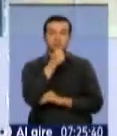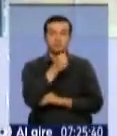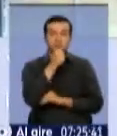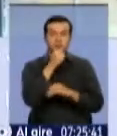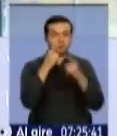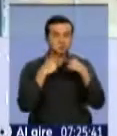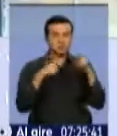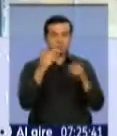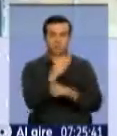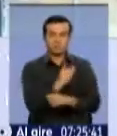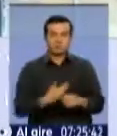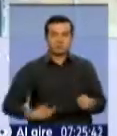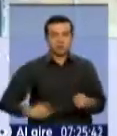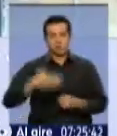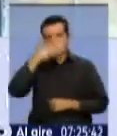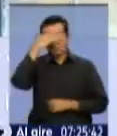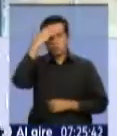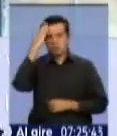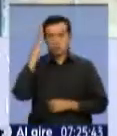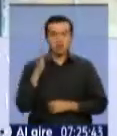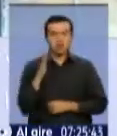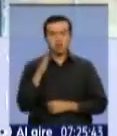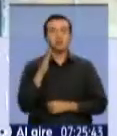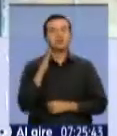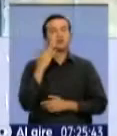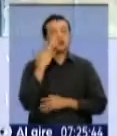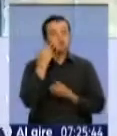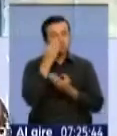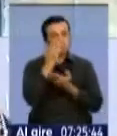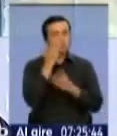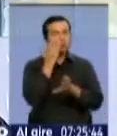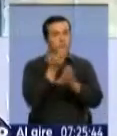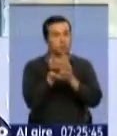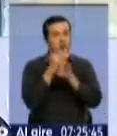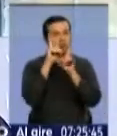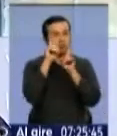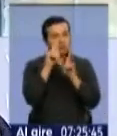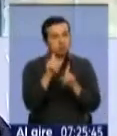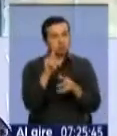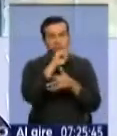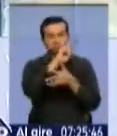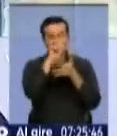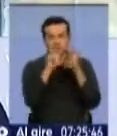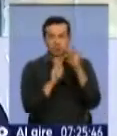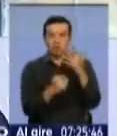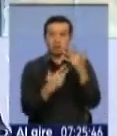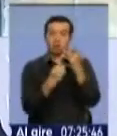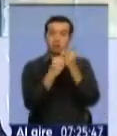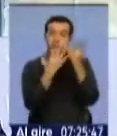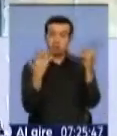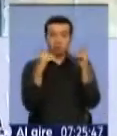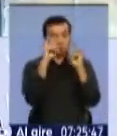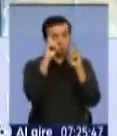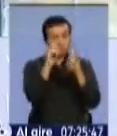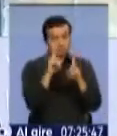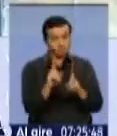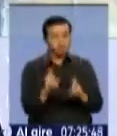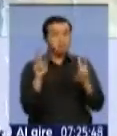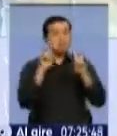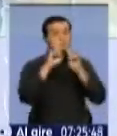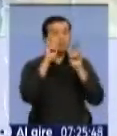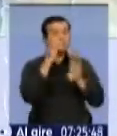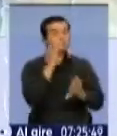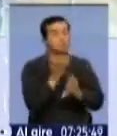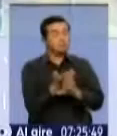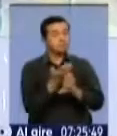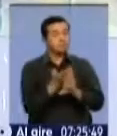prensa liderada por el presidente de la Asamblea, José Serrano, donde ya plantean algunas inquietudes, diría yo, bastantes inquietudes en términos de